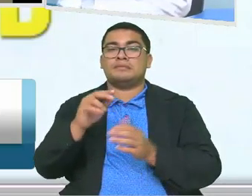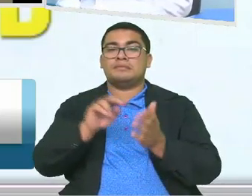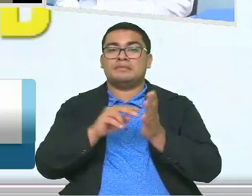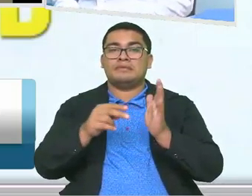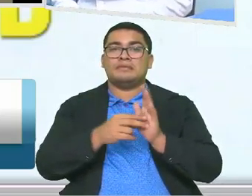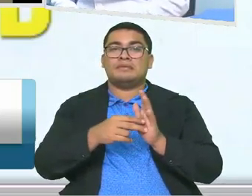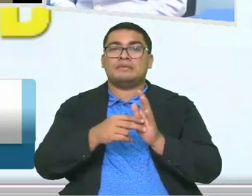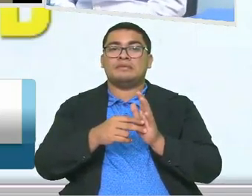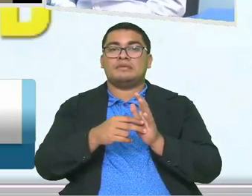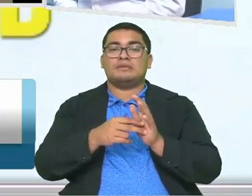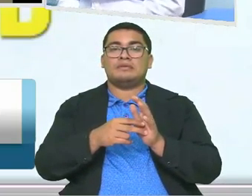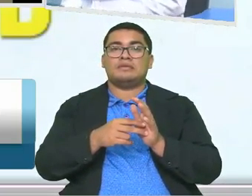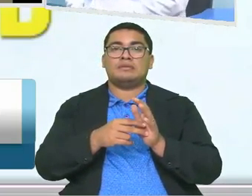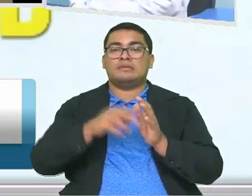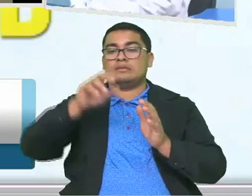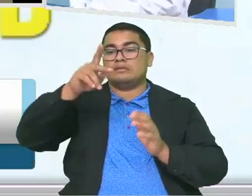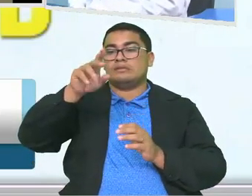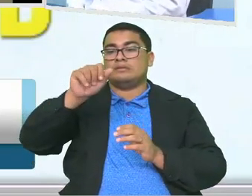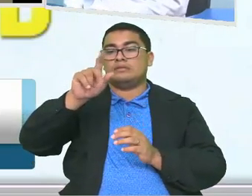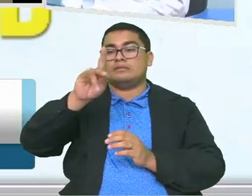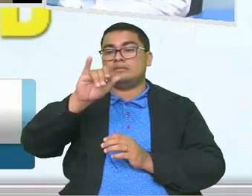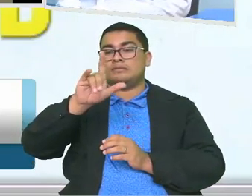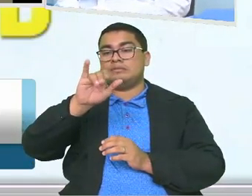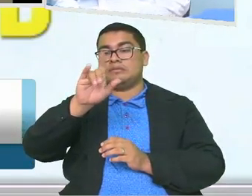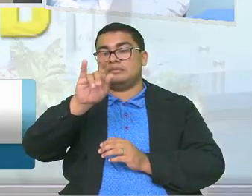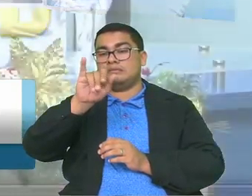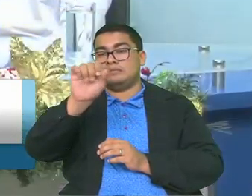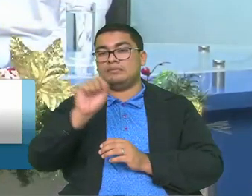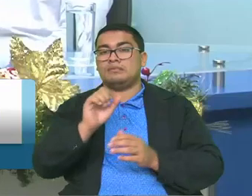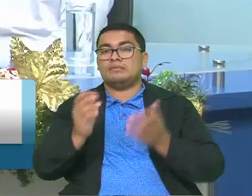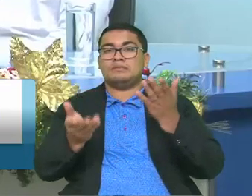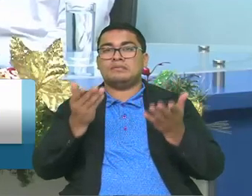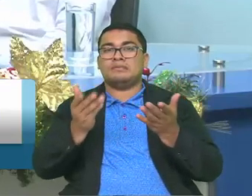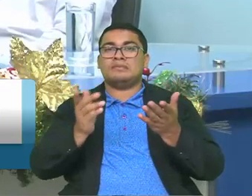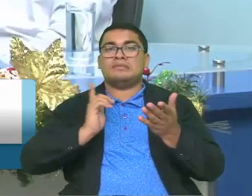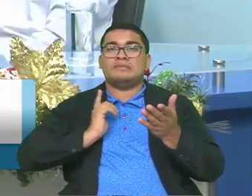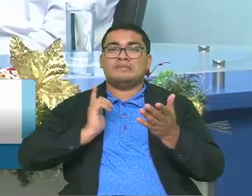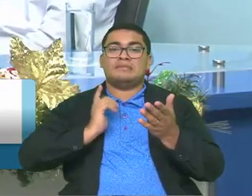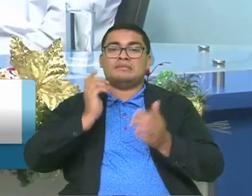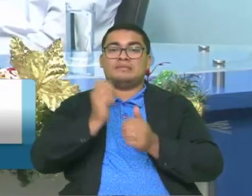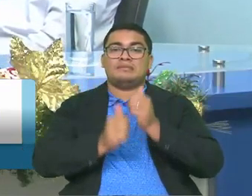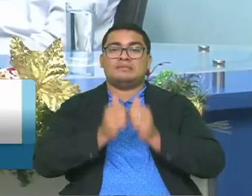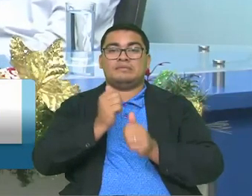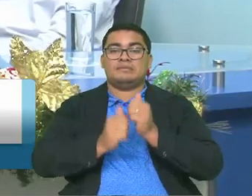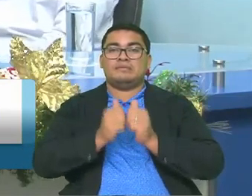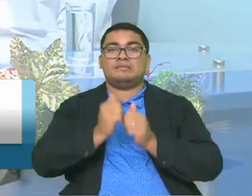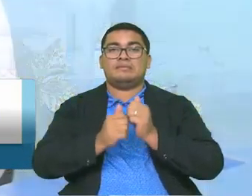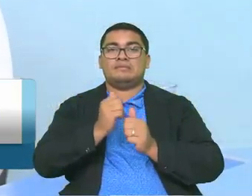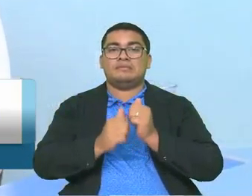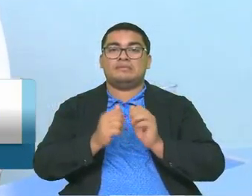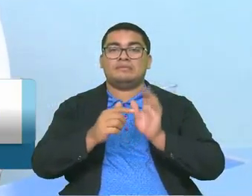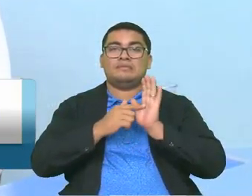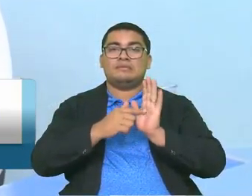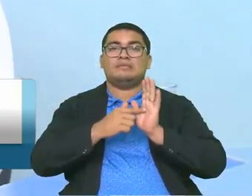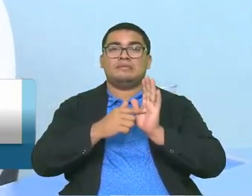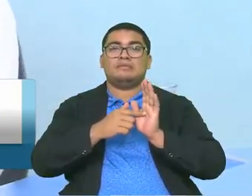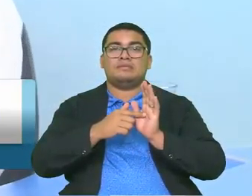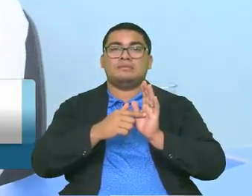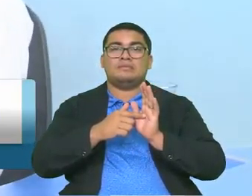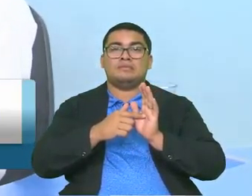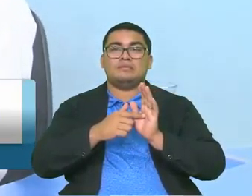de la parte anterior del ojo. Ahí nosotros hay que también tomar en consideración algo que se llama el reflejo pupilar, ¿ya?